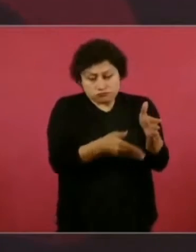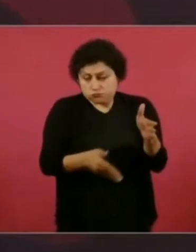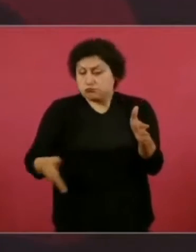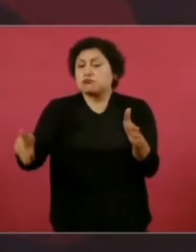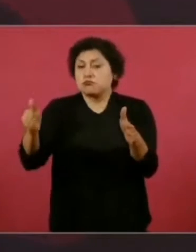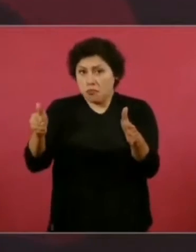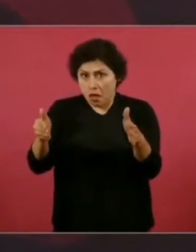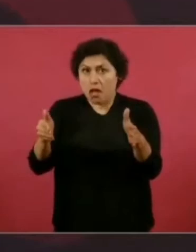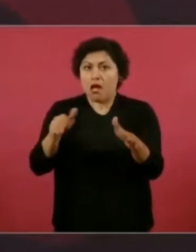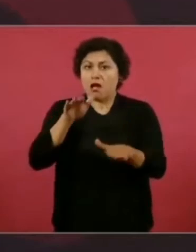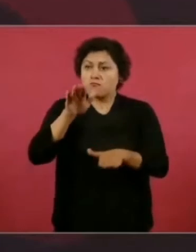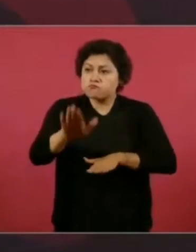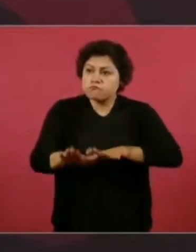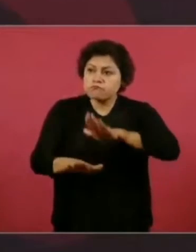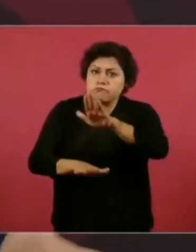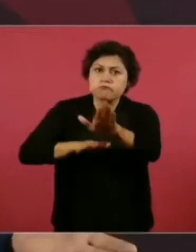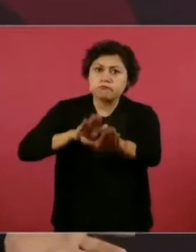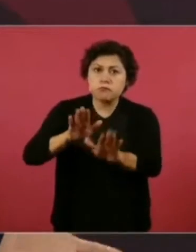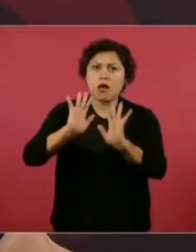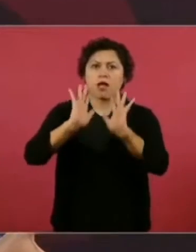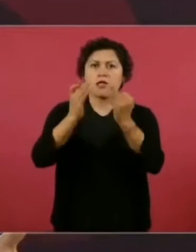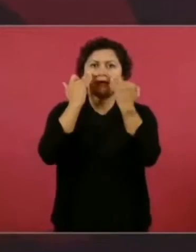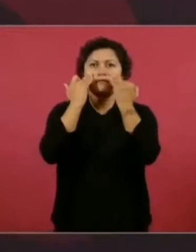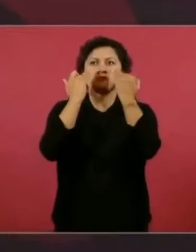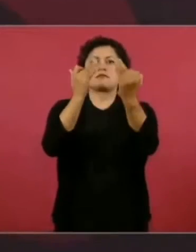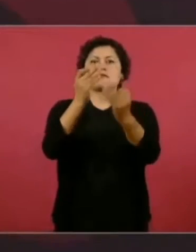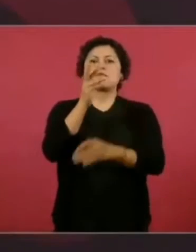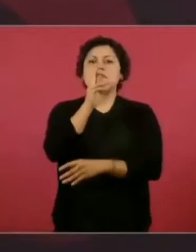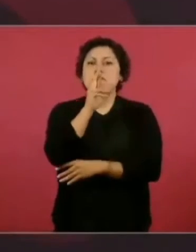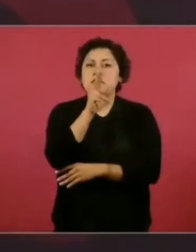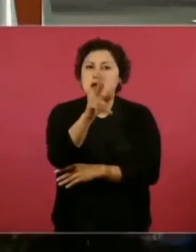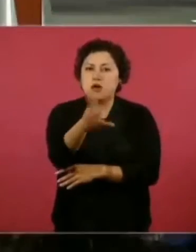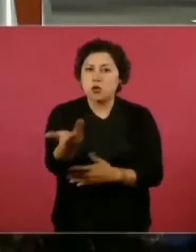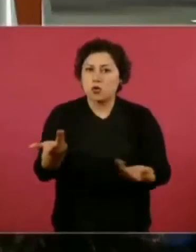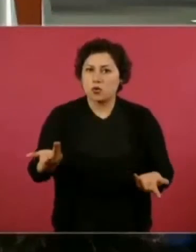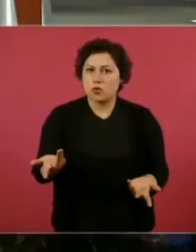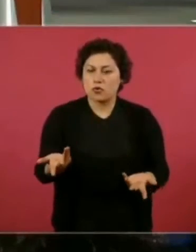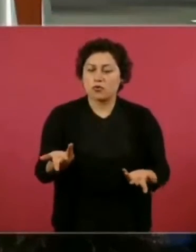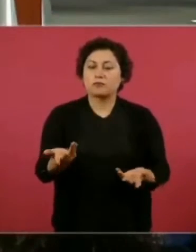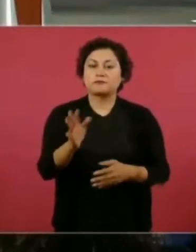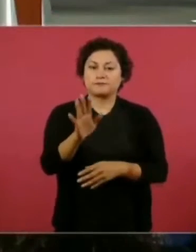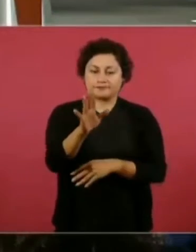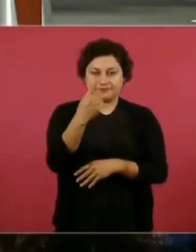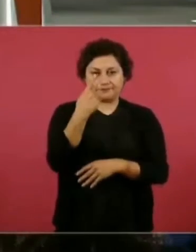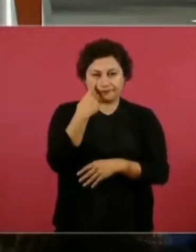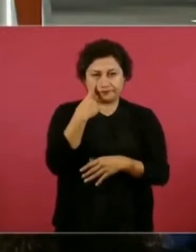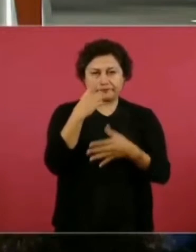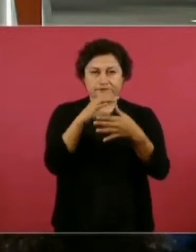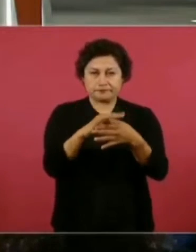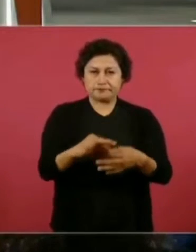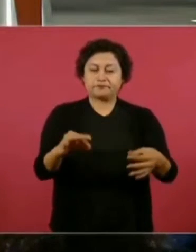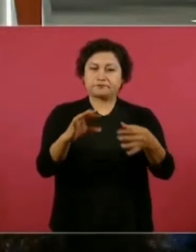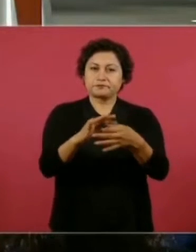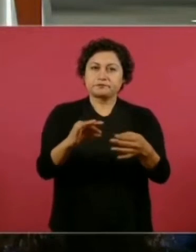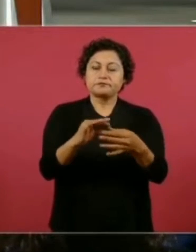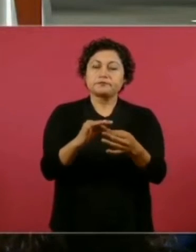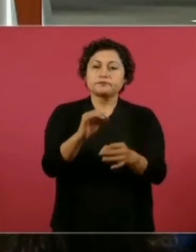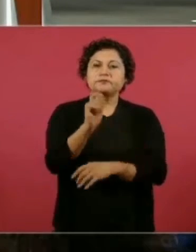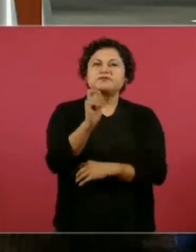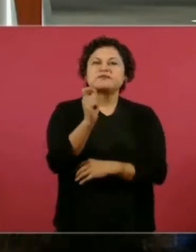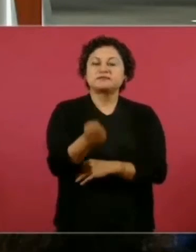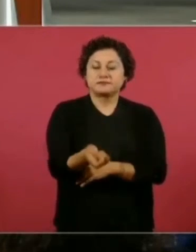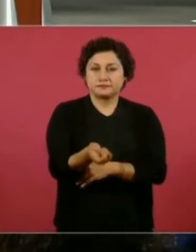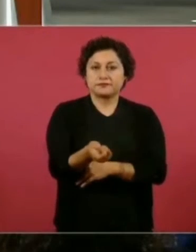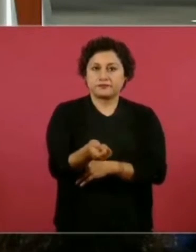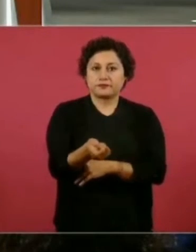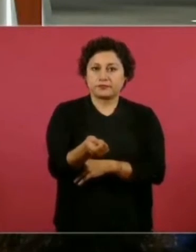ejemplo, puedo decir, no solo que se disminuyó,